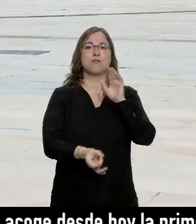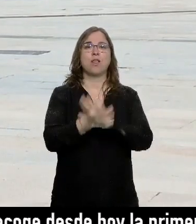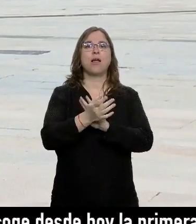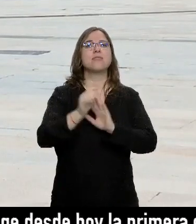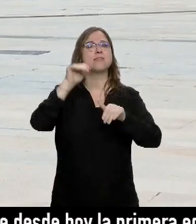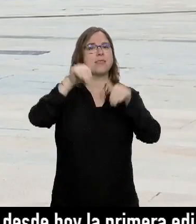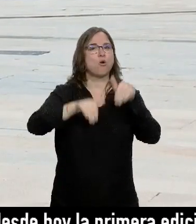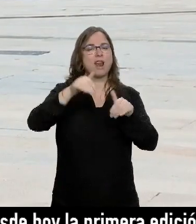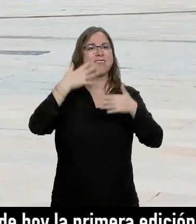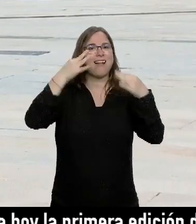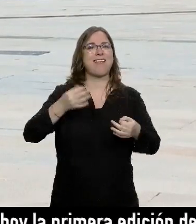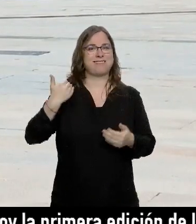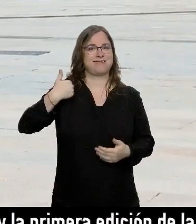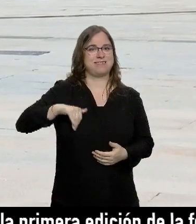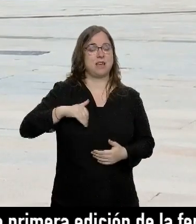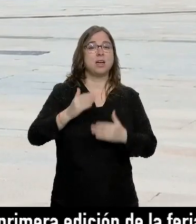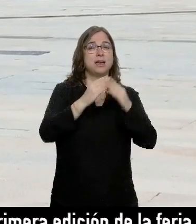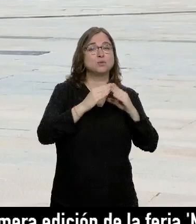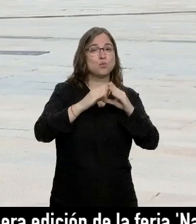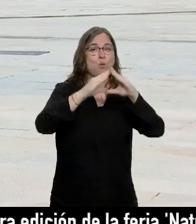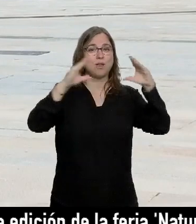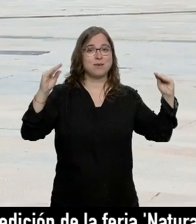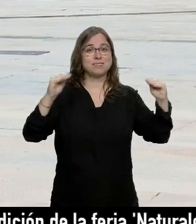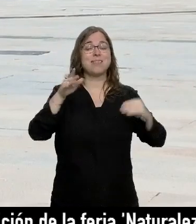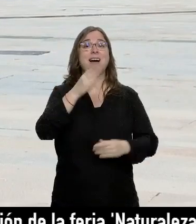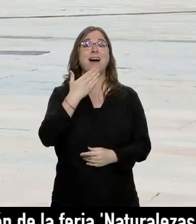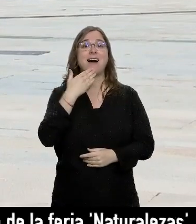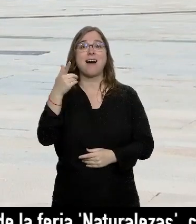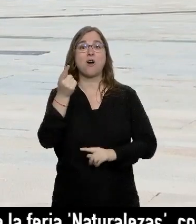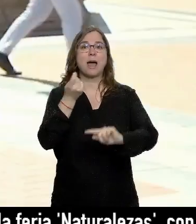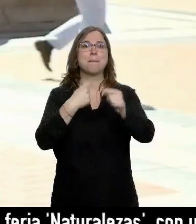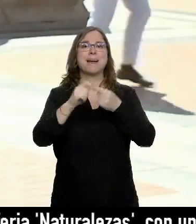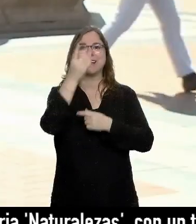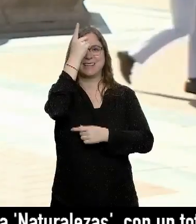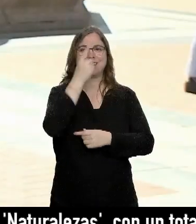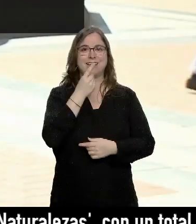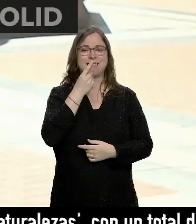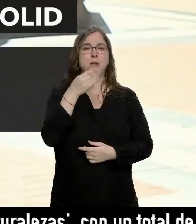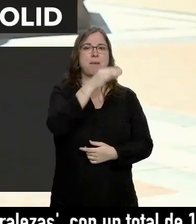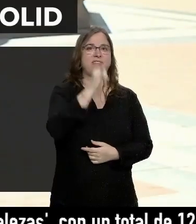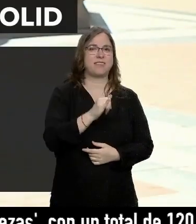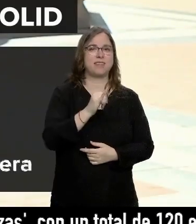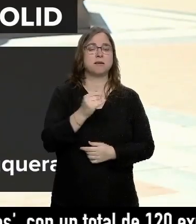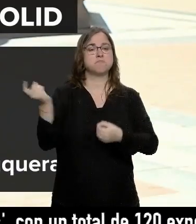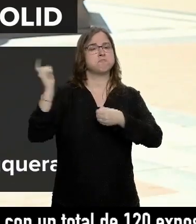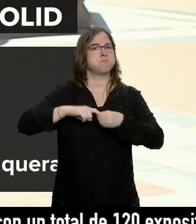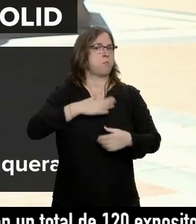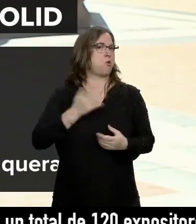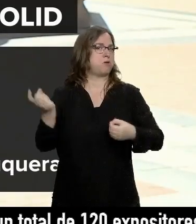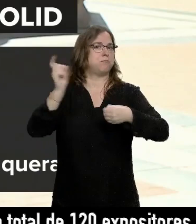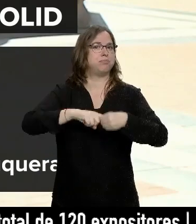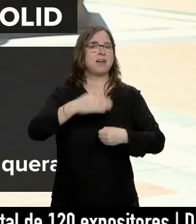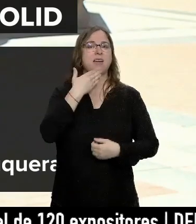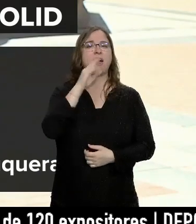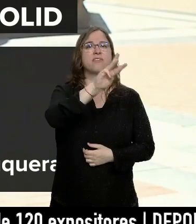tenía 23 años y estudiaba en la universidad. Ahora se dedica al marketing digital. Beatriz Amos se sumó de forma espontánea,